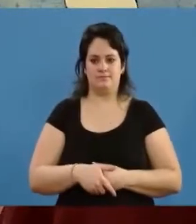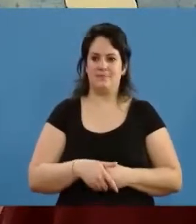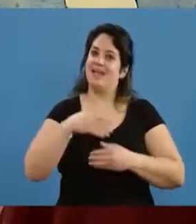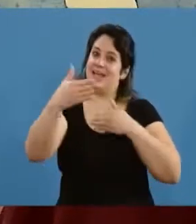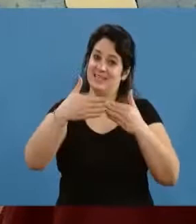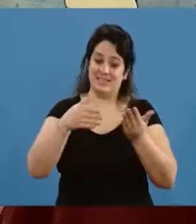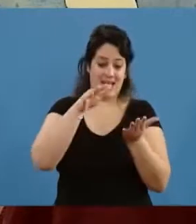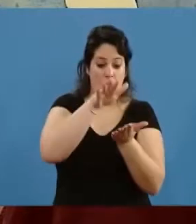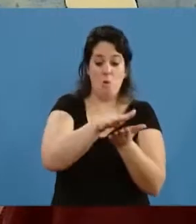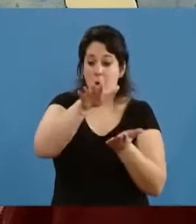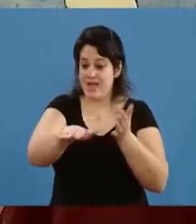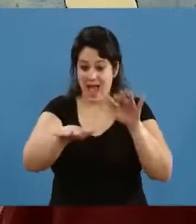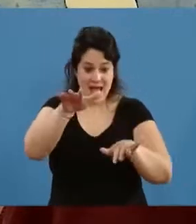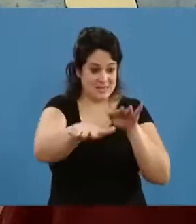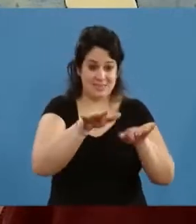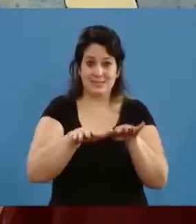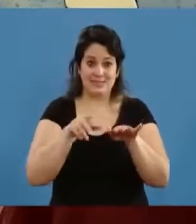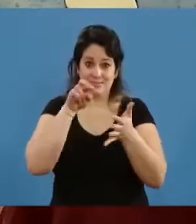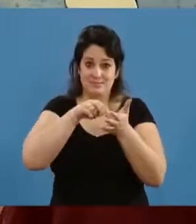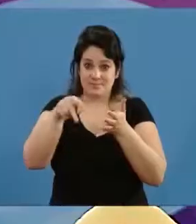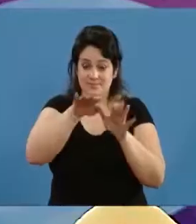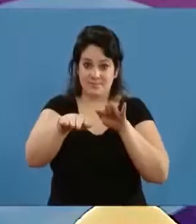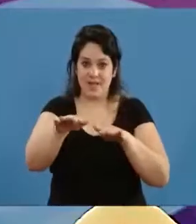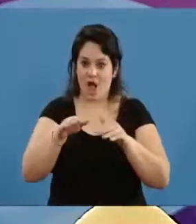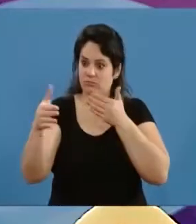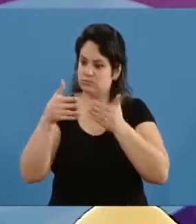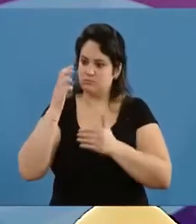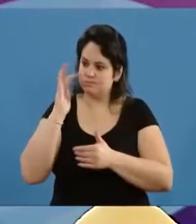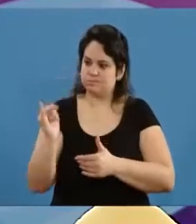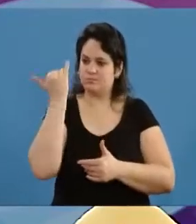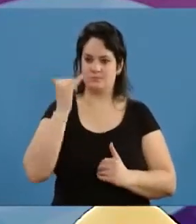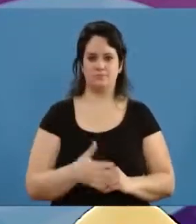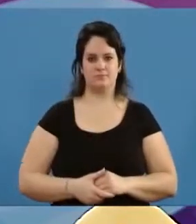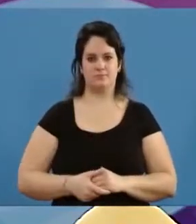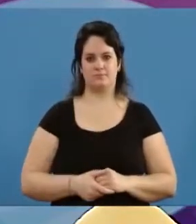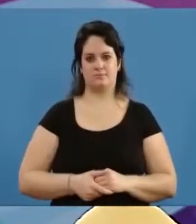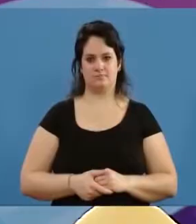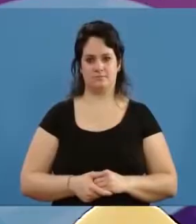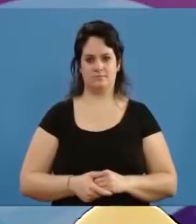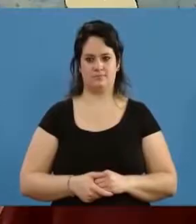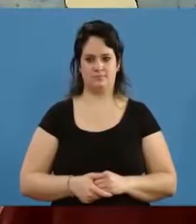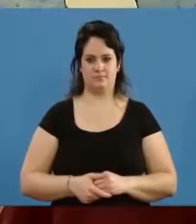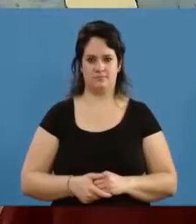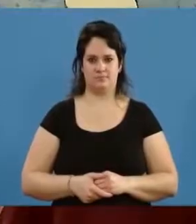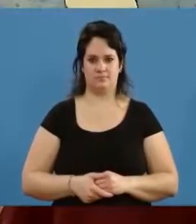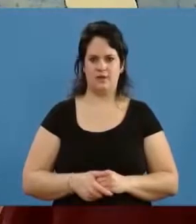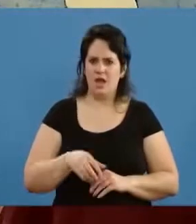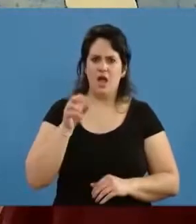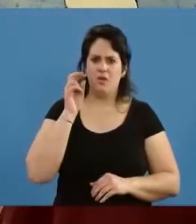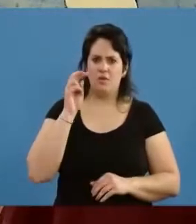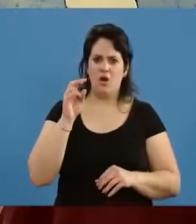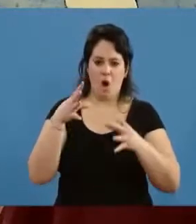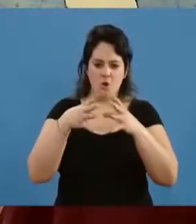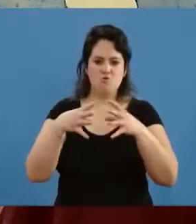cerca de esas huellas descubrió. Y cerca de esas huellas descubrió. Encontró un